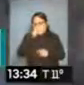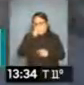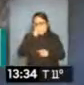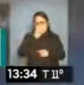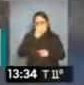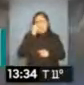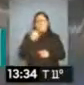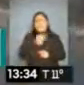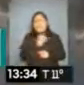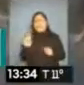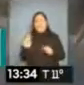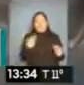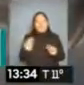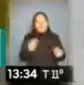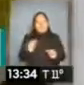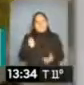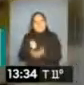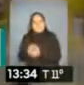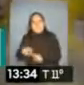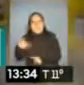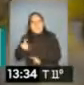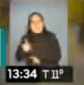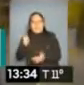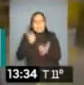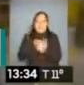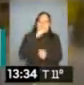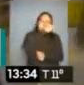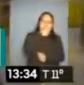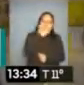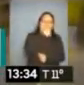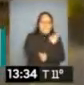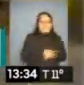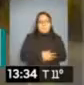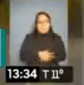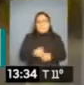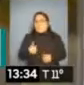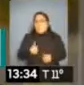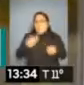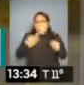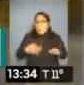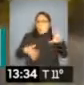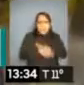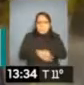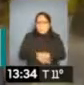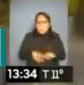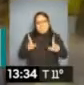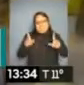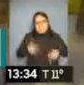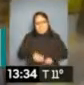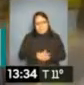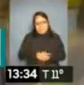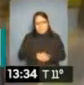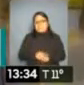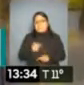hay en respecto de lo que uno puede pagar acá y lo que compra allá? Yo no sé exactamente bien, pero lo que